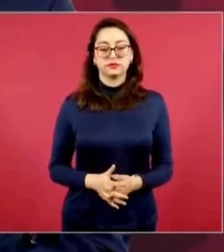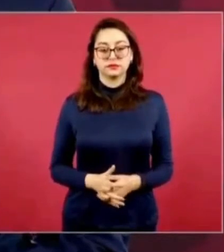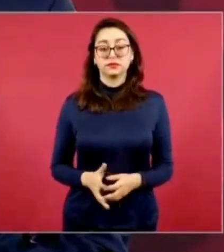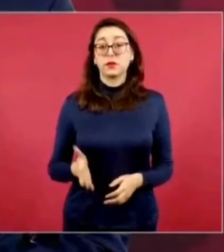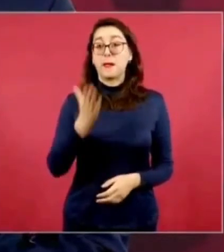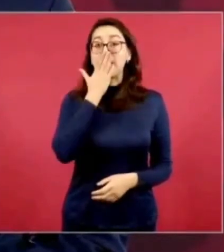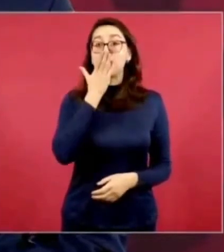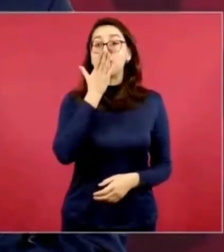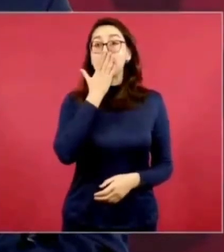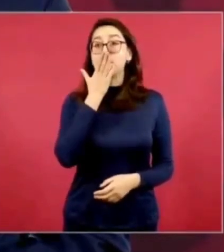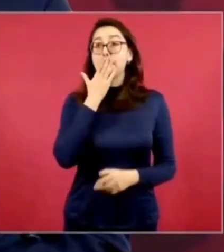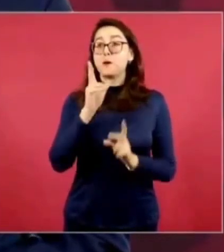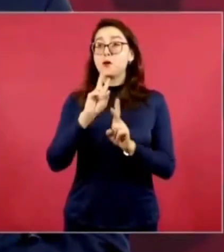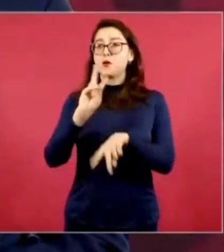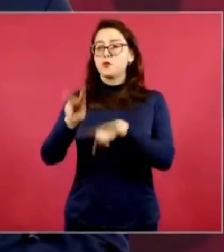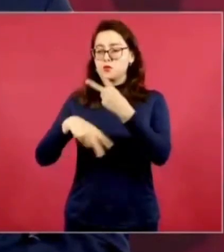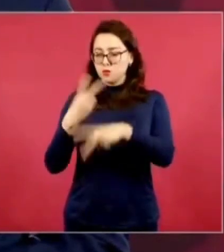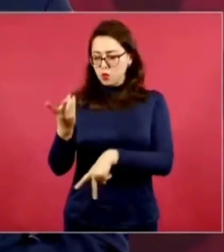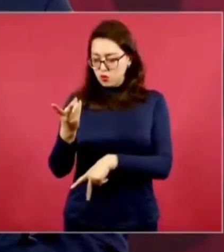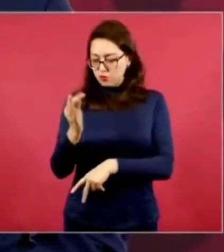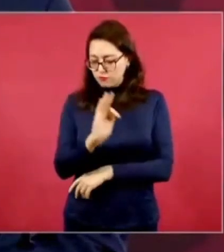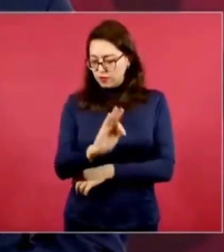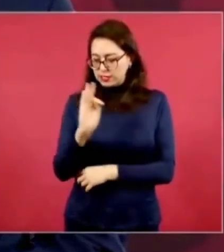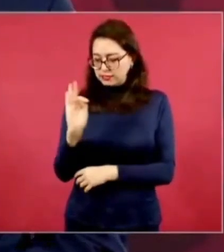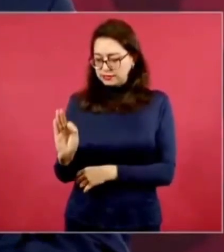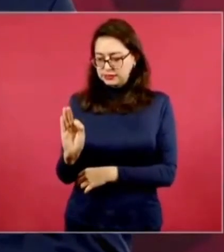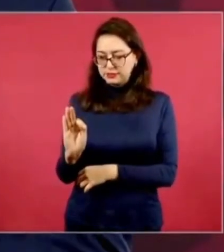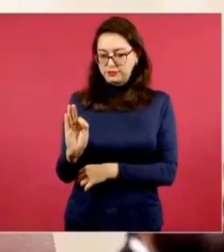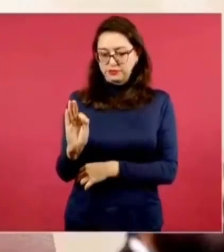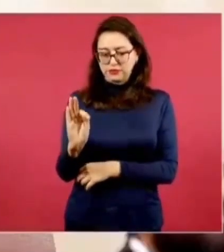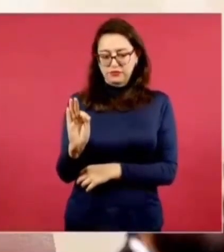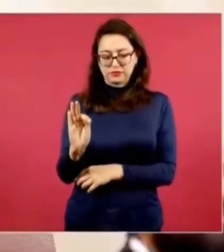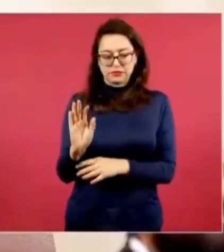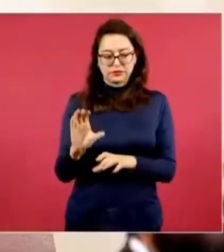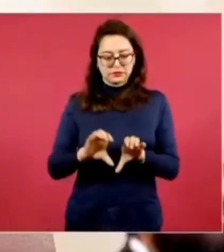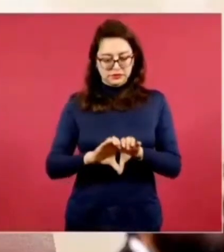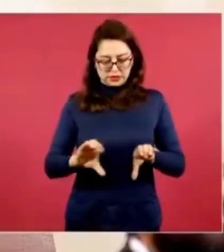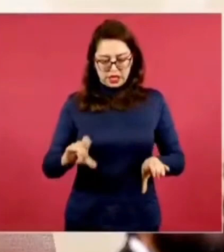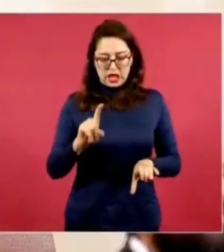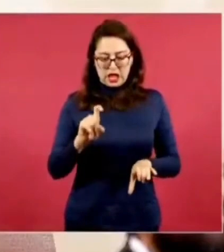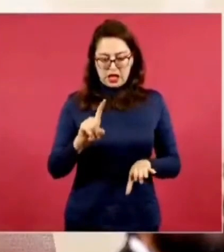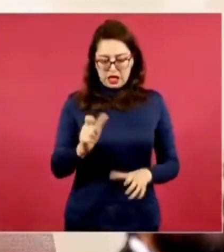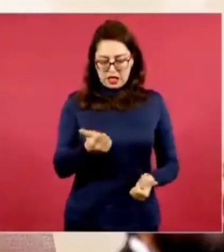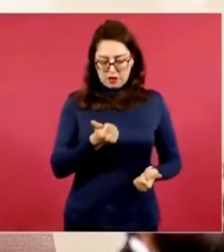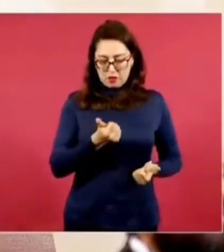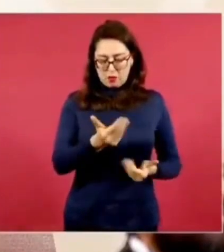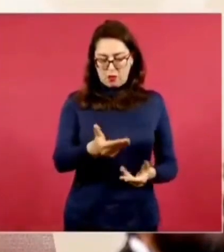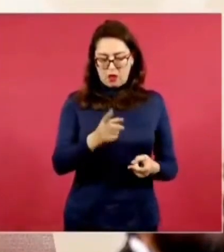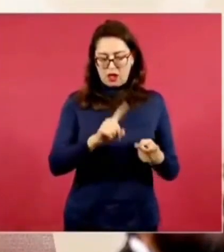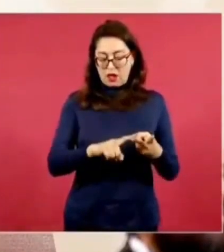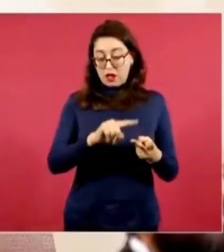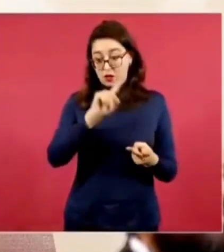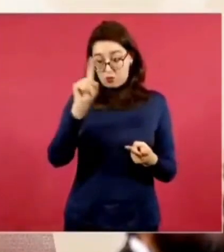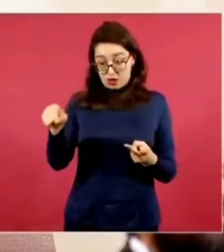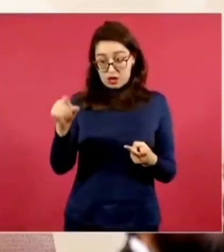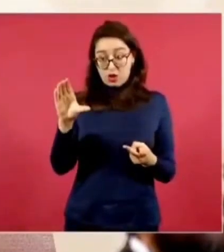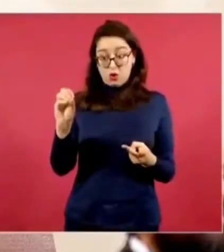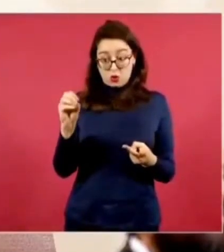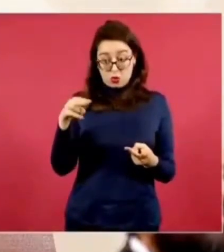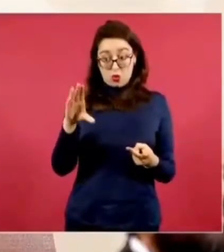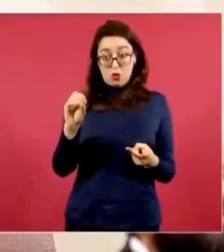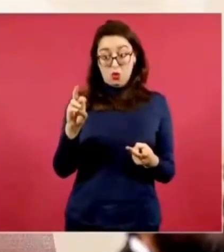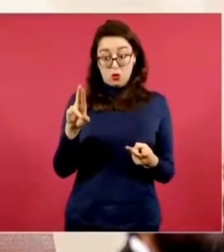Sonora para el acueducto queremos entregar también el Acueducto de Concordia